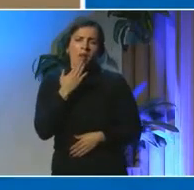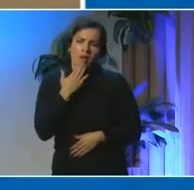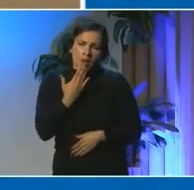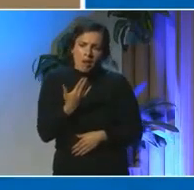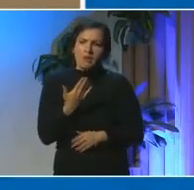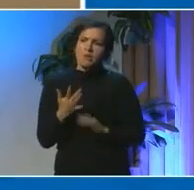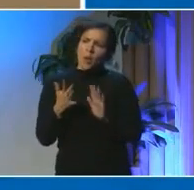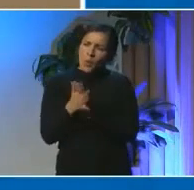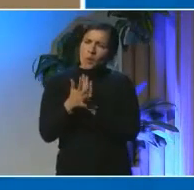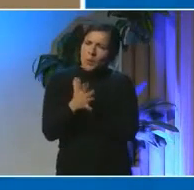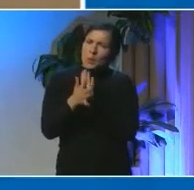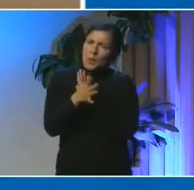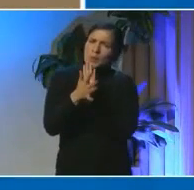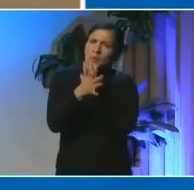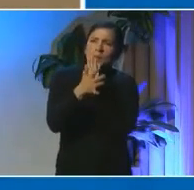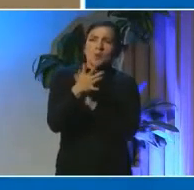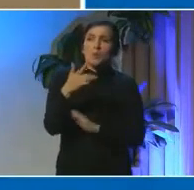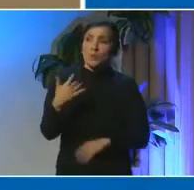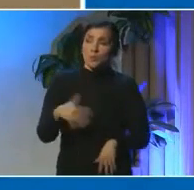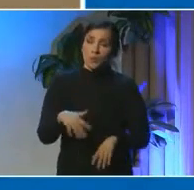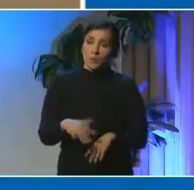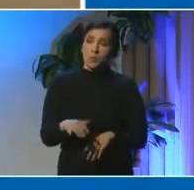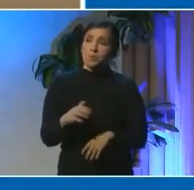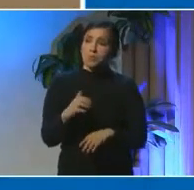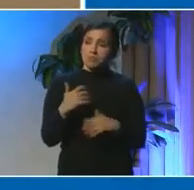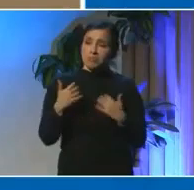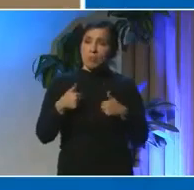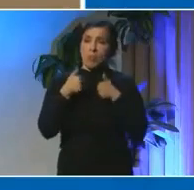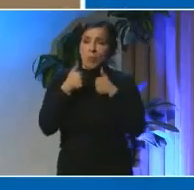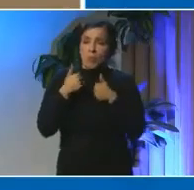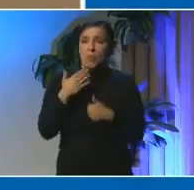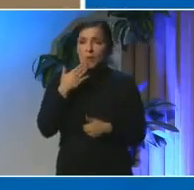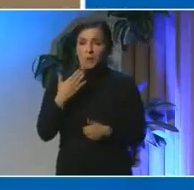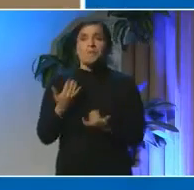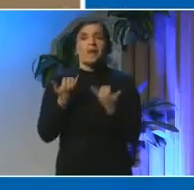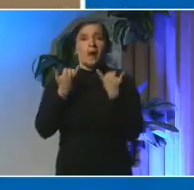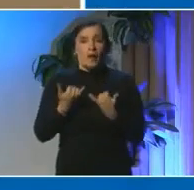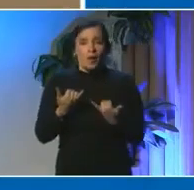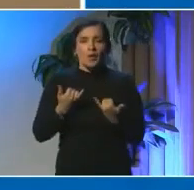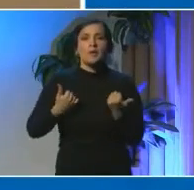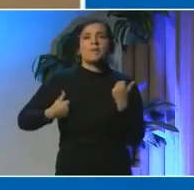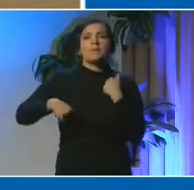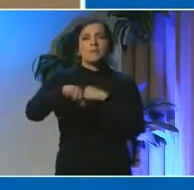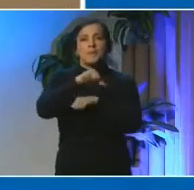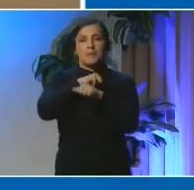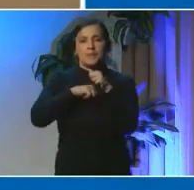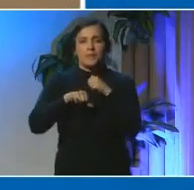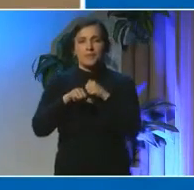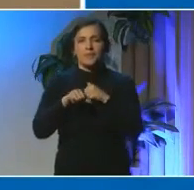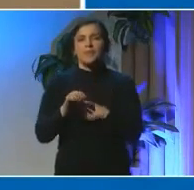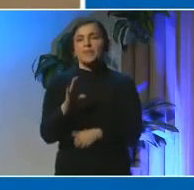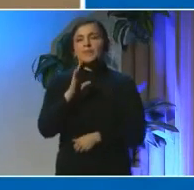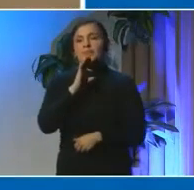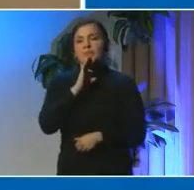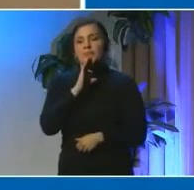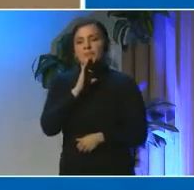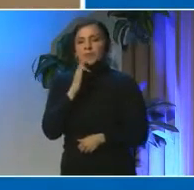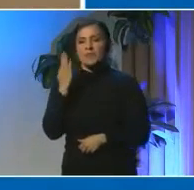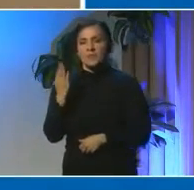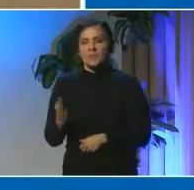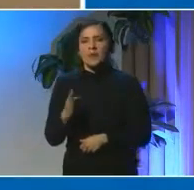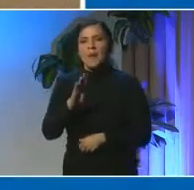ese ese ese gran ejemplo yo quisiera pasar a a conversar con con con